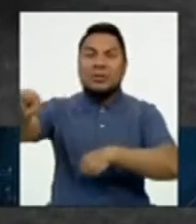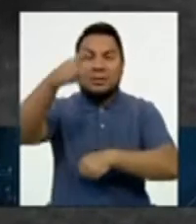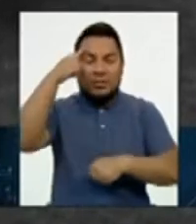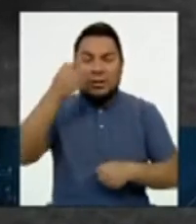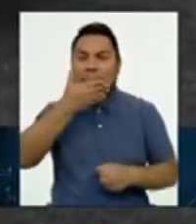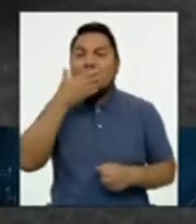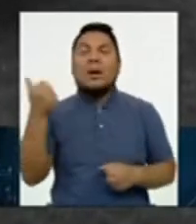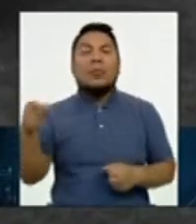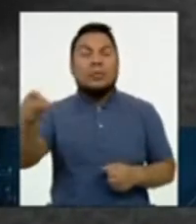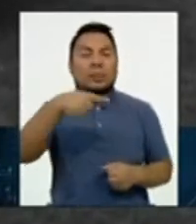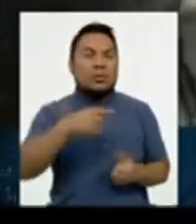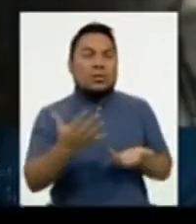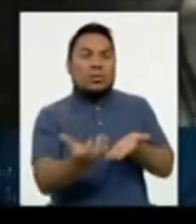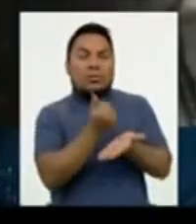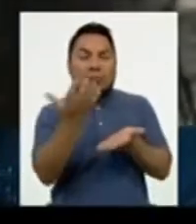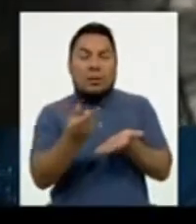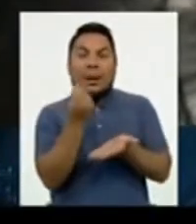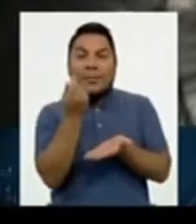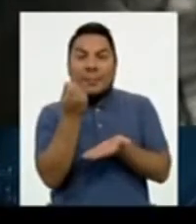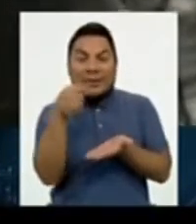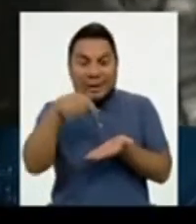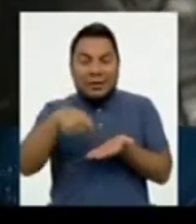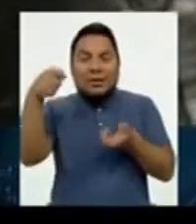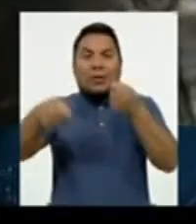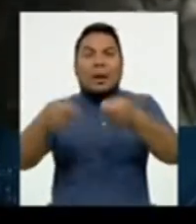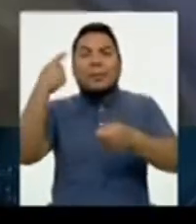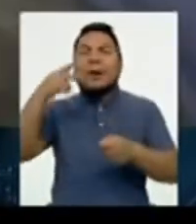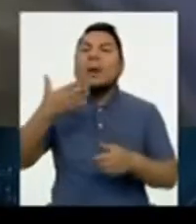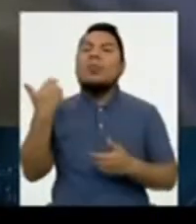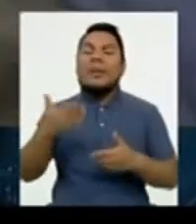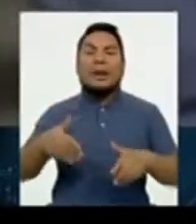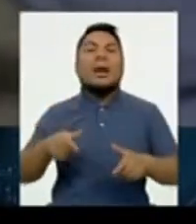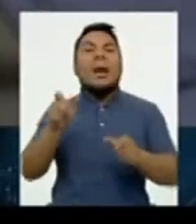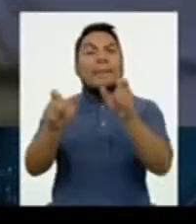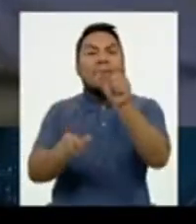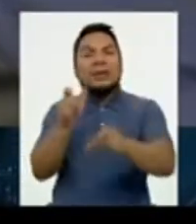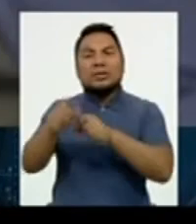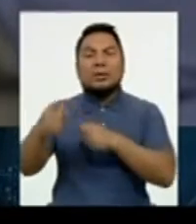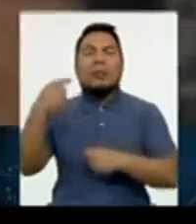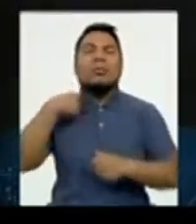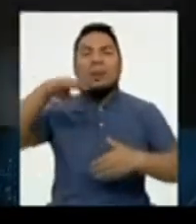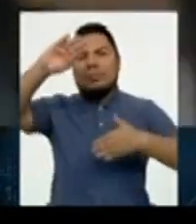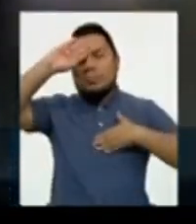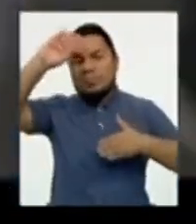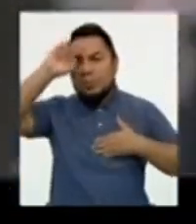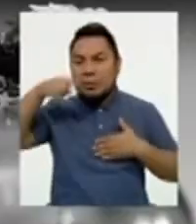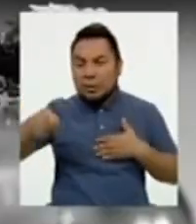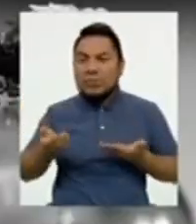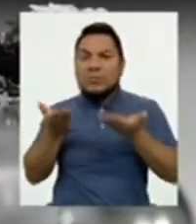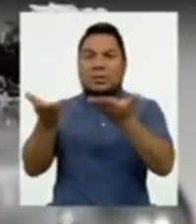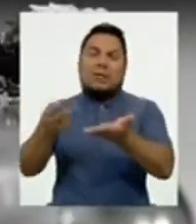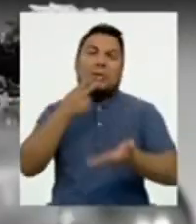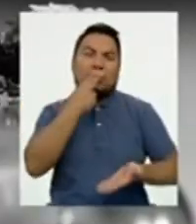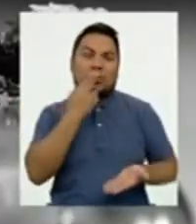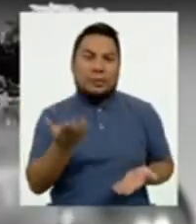al fisco, esto debe ser direccionado al tratamiento de las personas afectadas por enfermedades causadas por el tabaco.